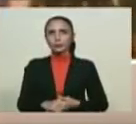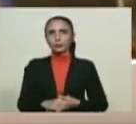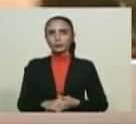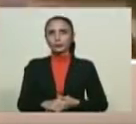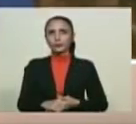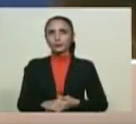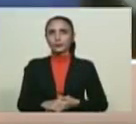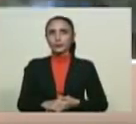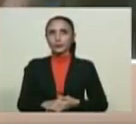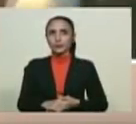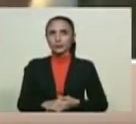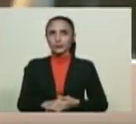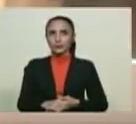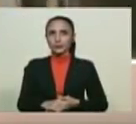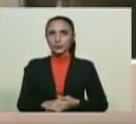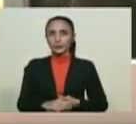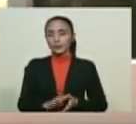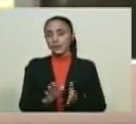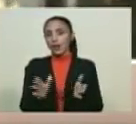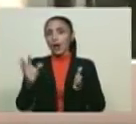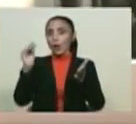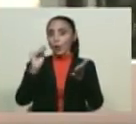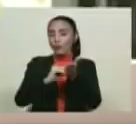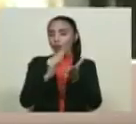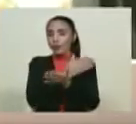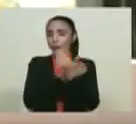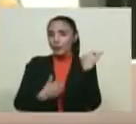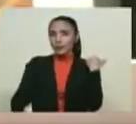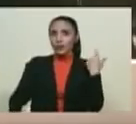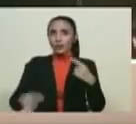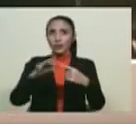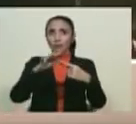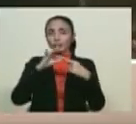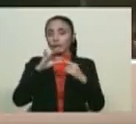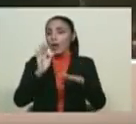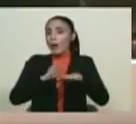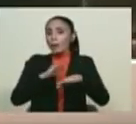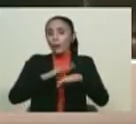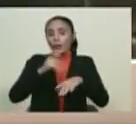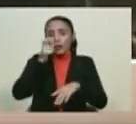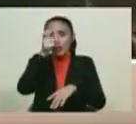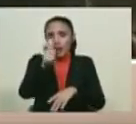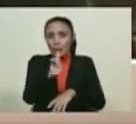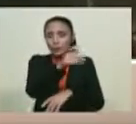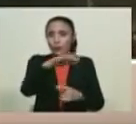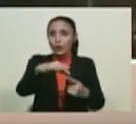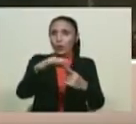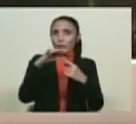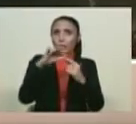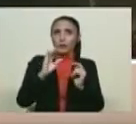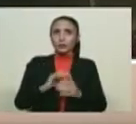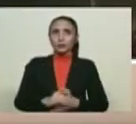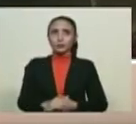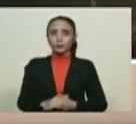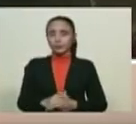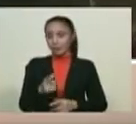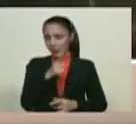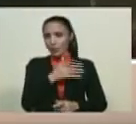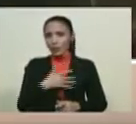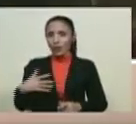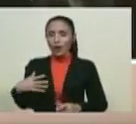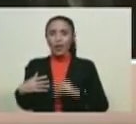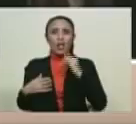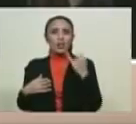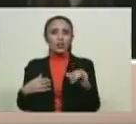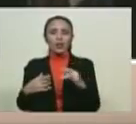Vuelve Lula, porque el pueblo quiere a Lula. El pueblo quiere a la izquierda gobernando,